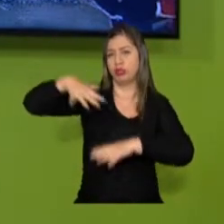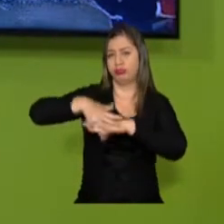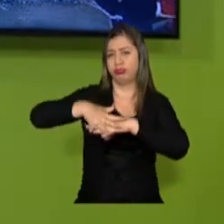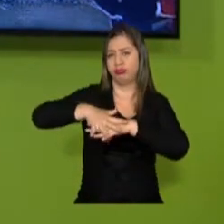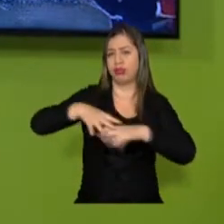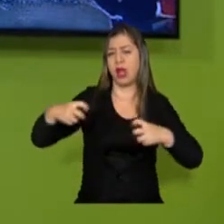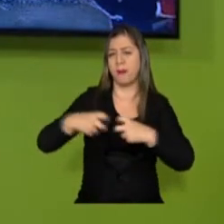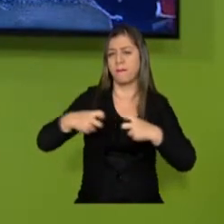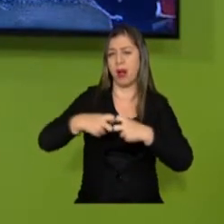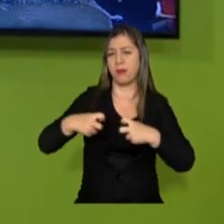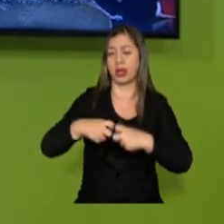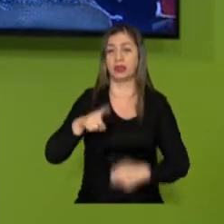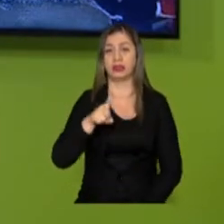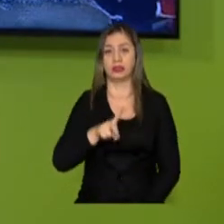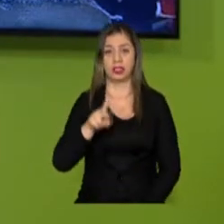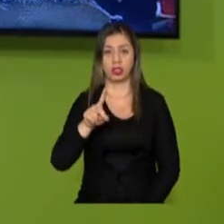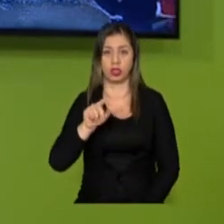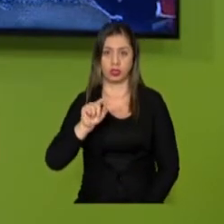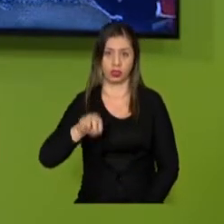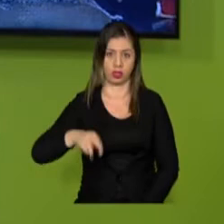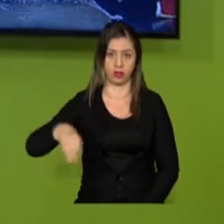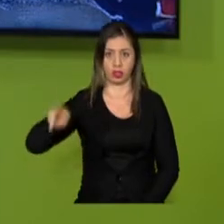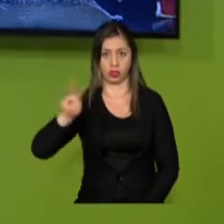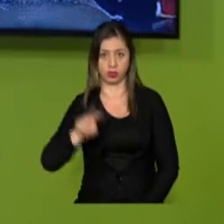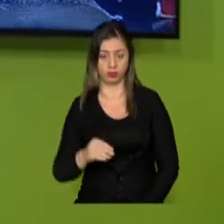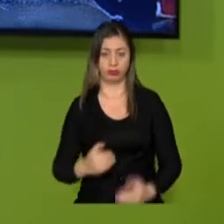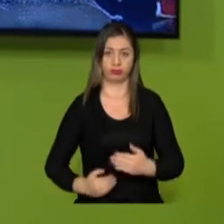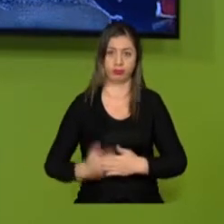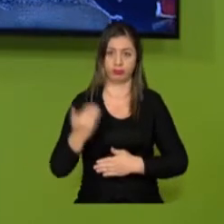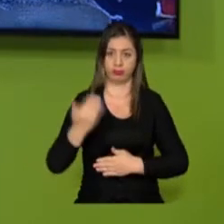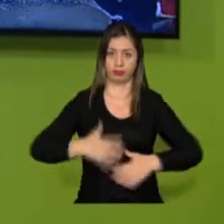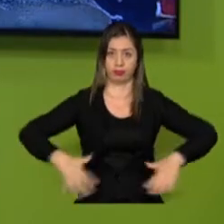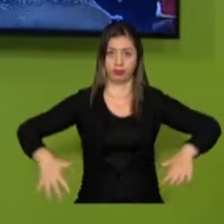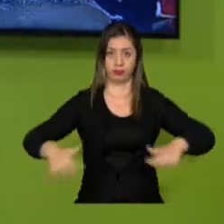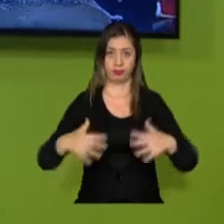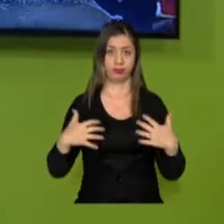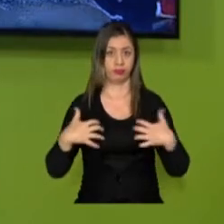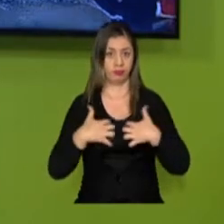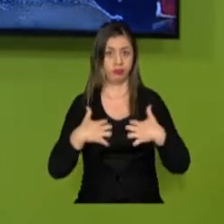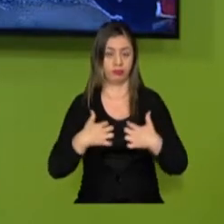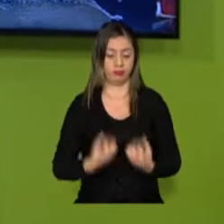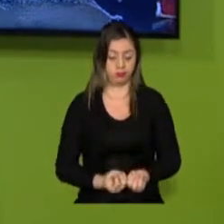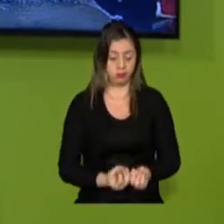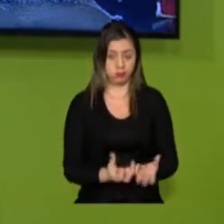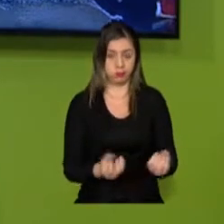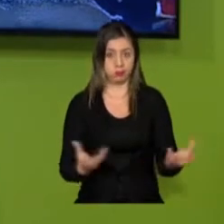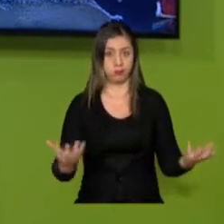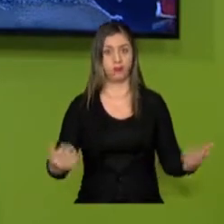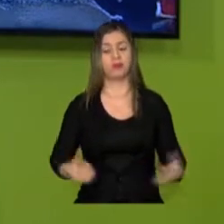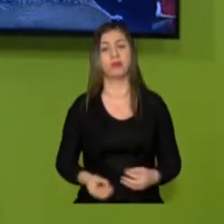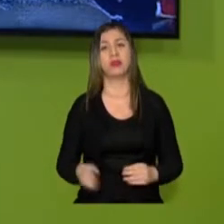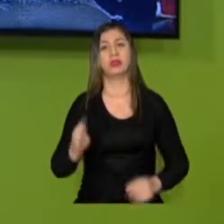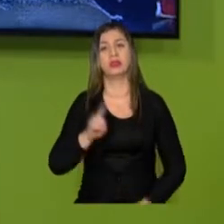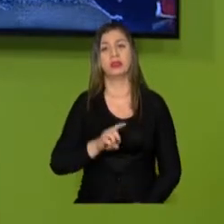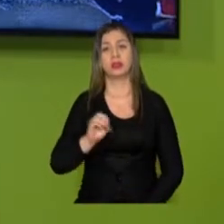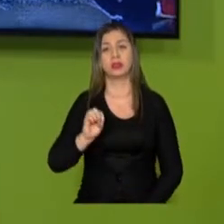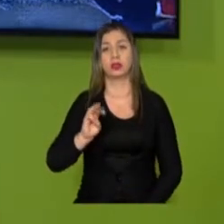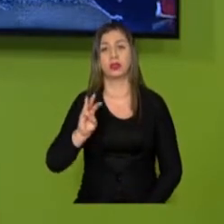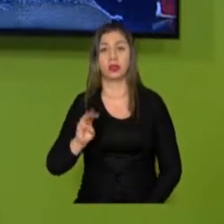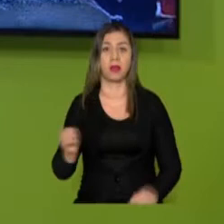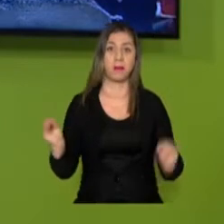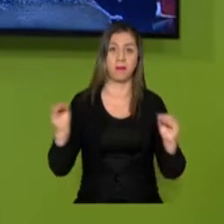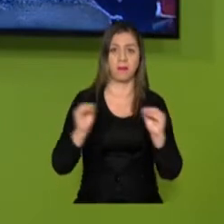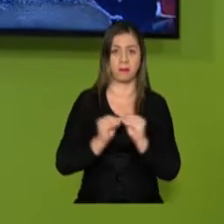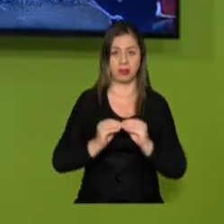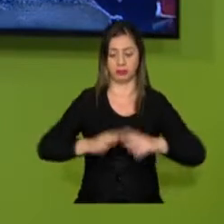contará con un área de 112 metros cuadrados para la rehabilitación de especies de fauna silvestre y 103 metros cuadrados más para